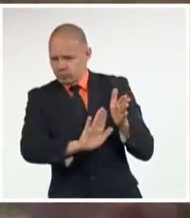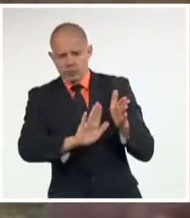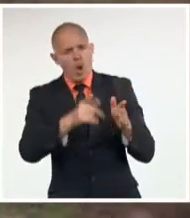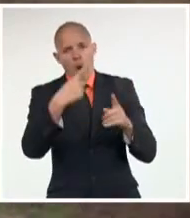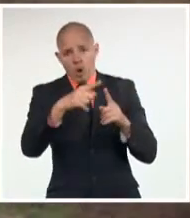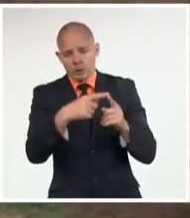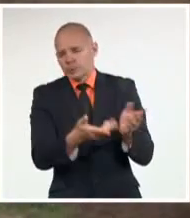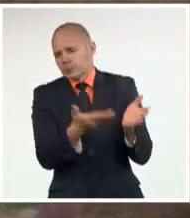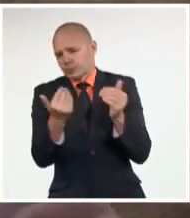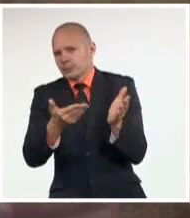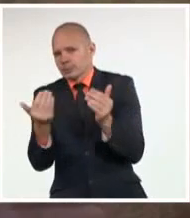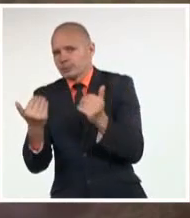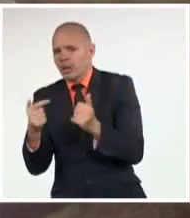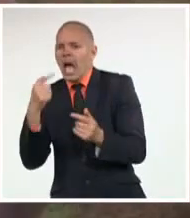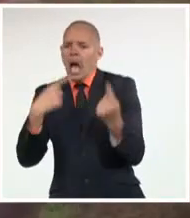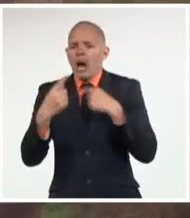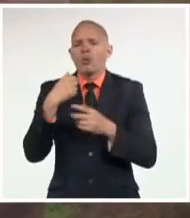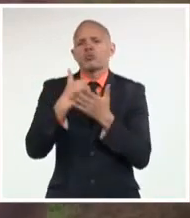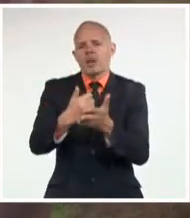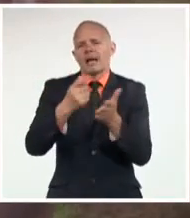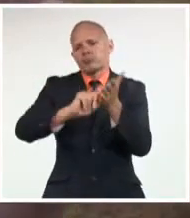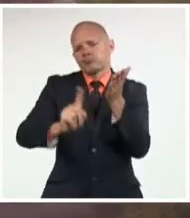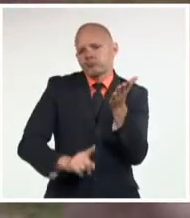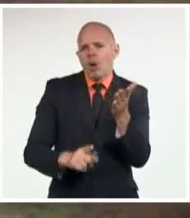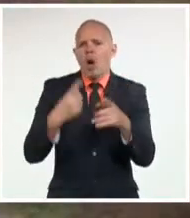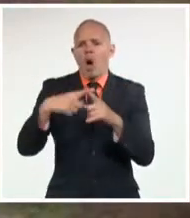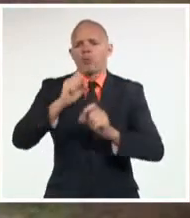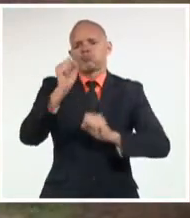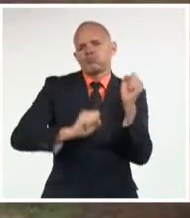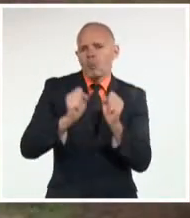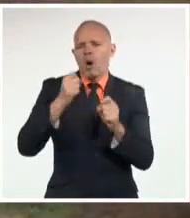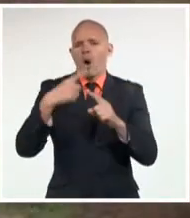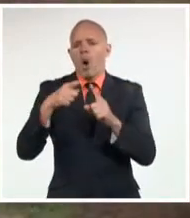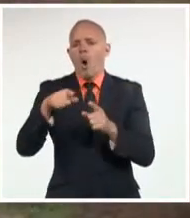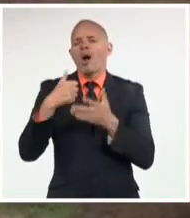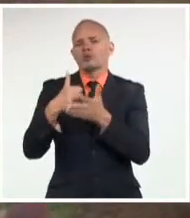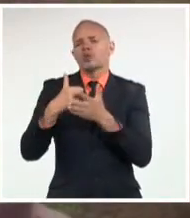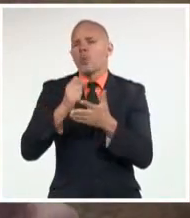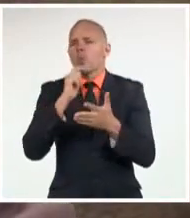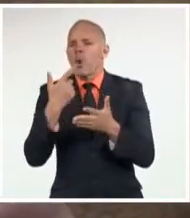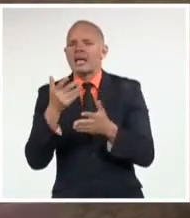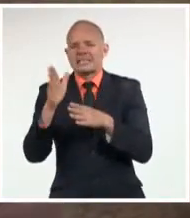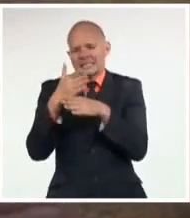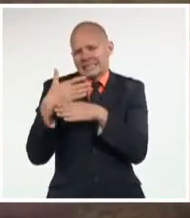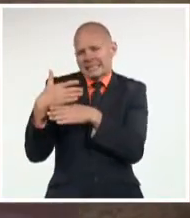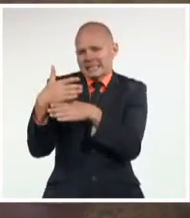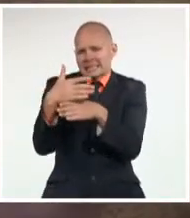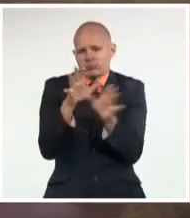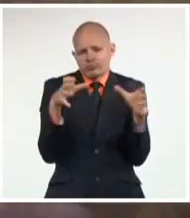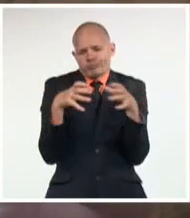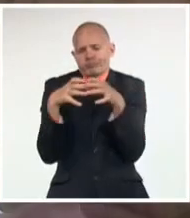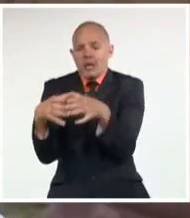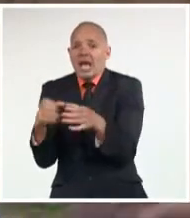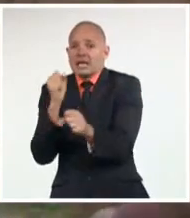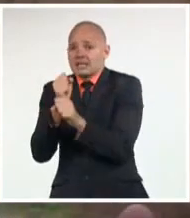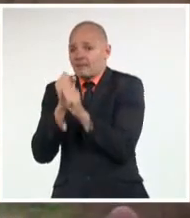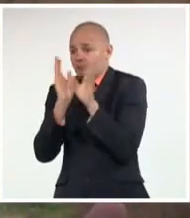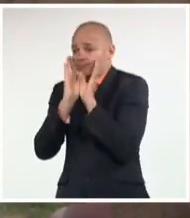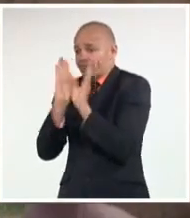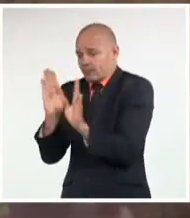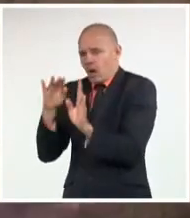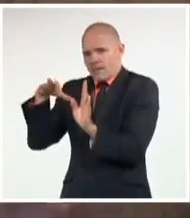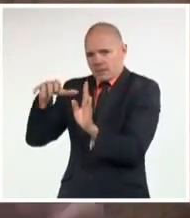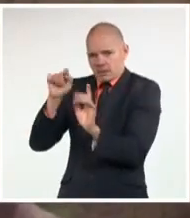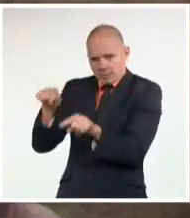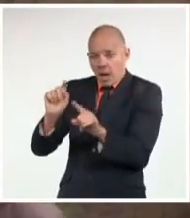Hay brigadas electromecánicas, hay brigadas de panelé para la parte eléctrica y hay más de